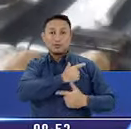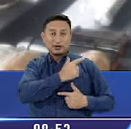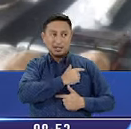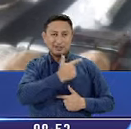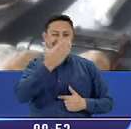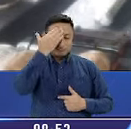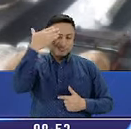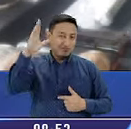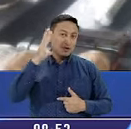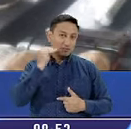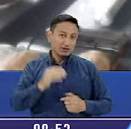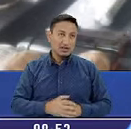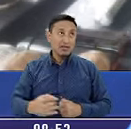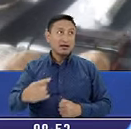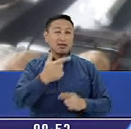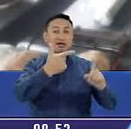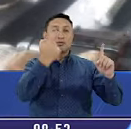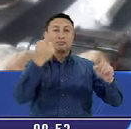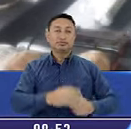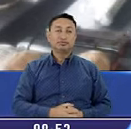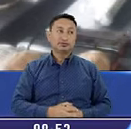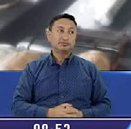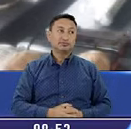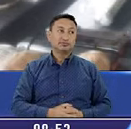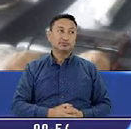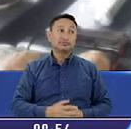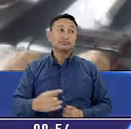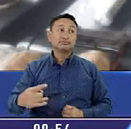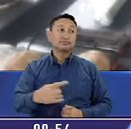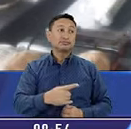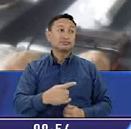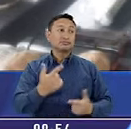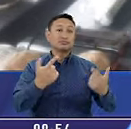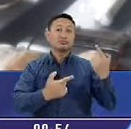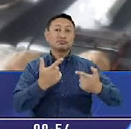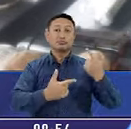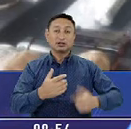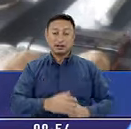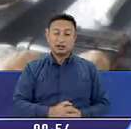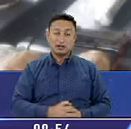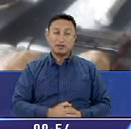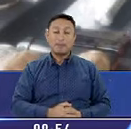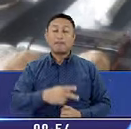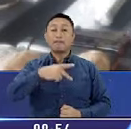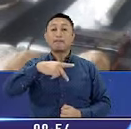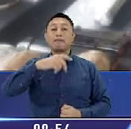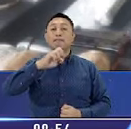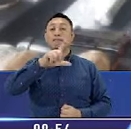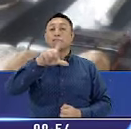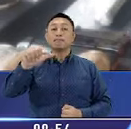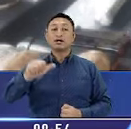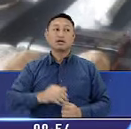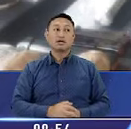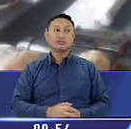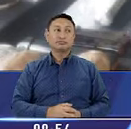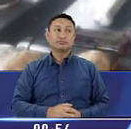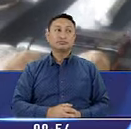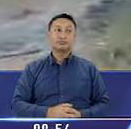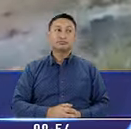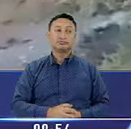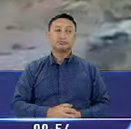uniformados permitió evitar la situación. Es en ese cruce de balas cuando se produjo la baja de Pedro Cristian P., alias